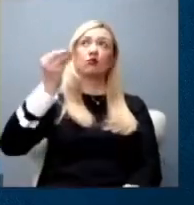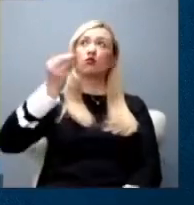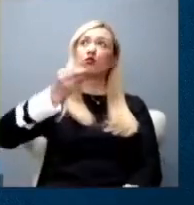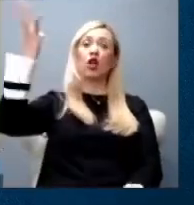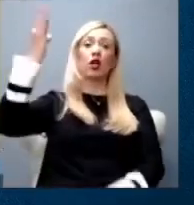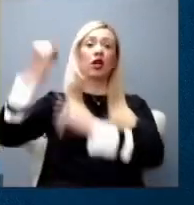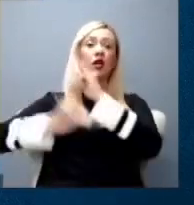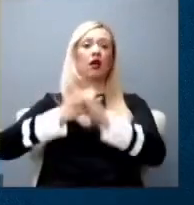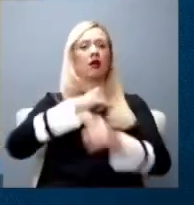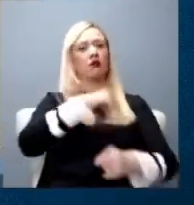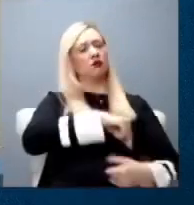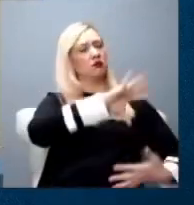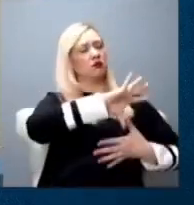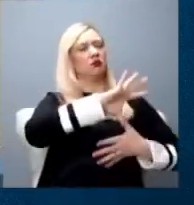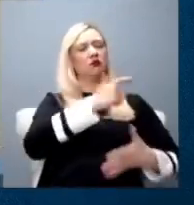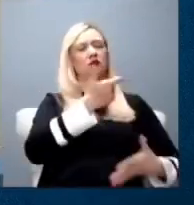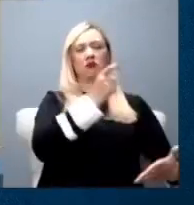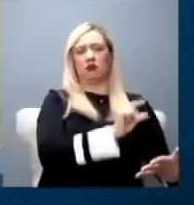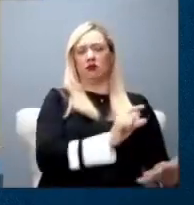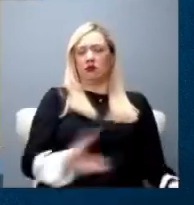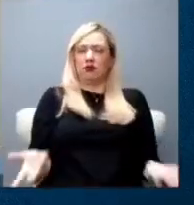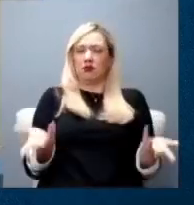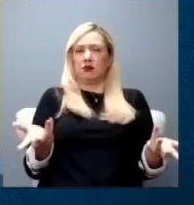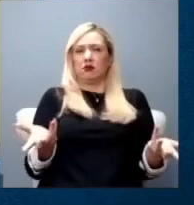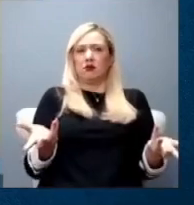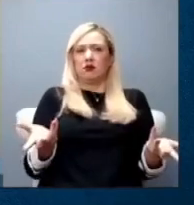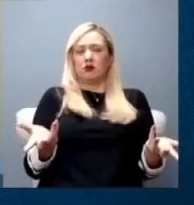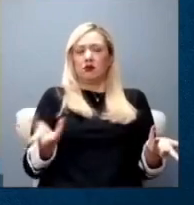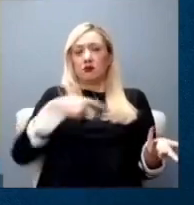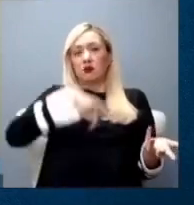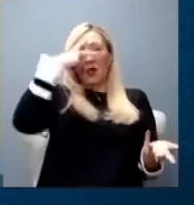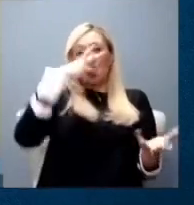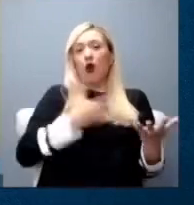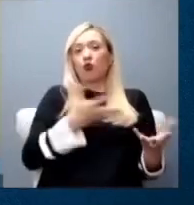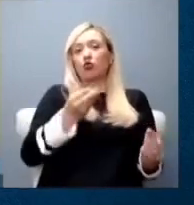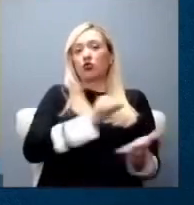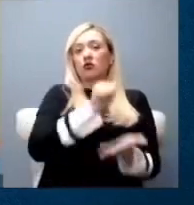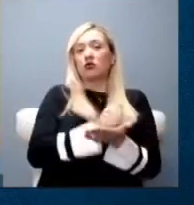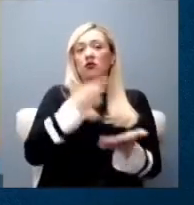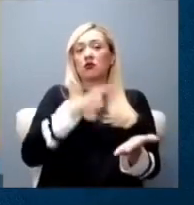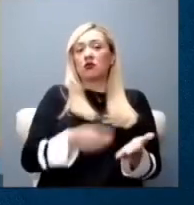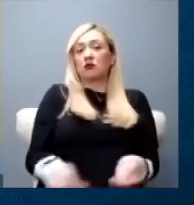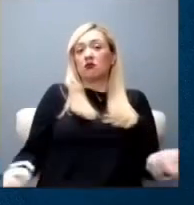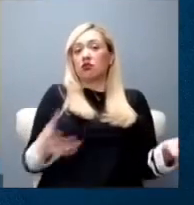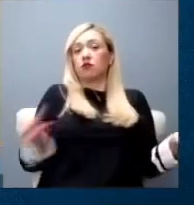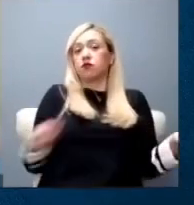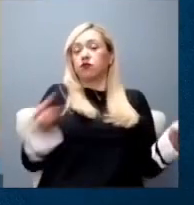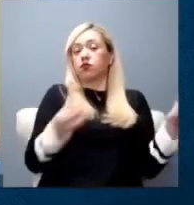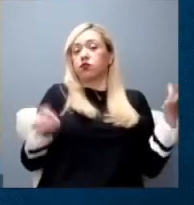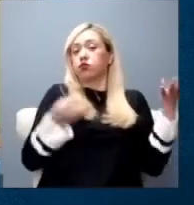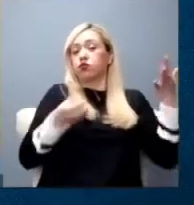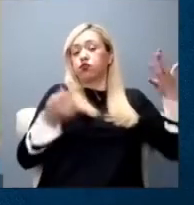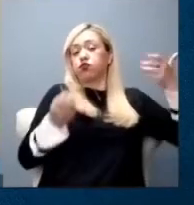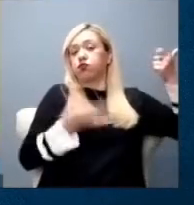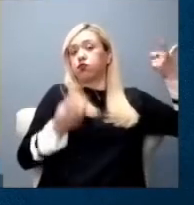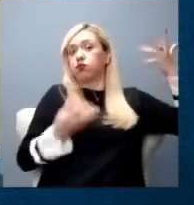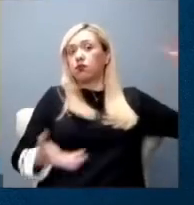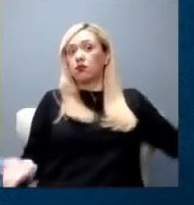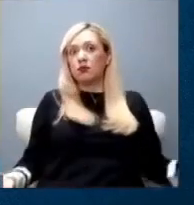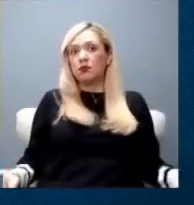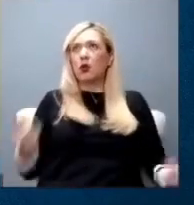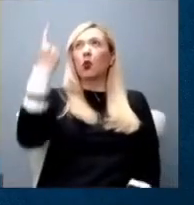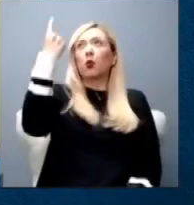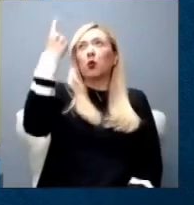Humanos. El asunto es que México tiene muchos casos en el sistema interamericano y prácticamente uno ante la Corte Penal Internacional. Entonces